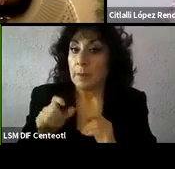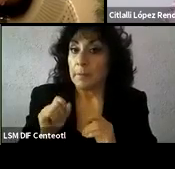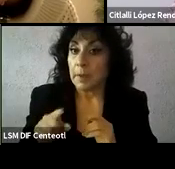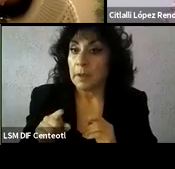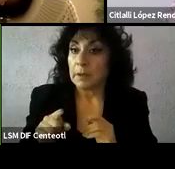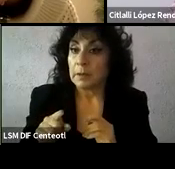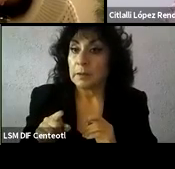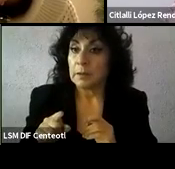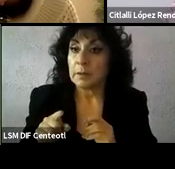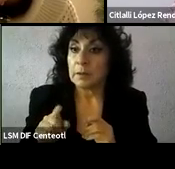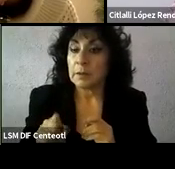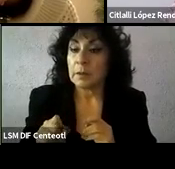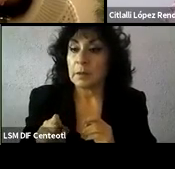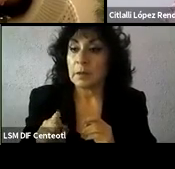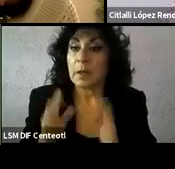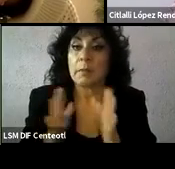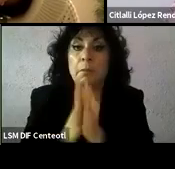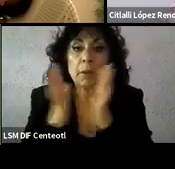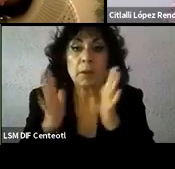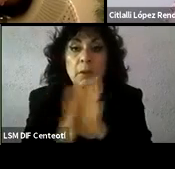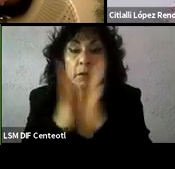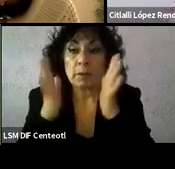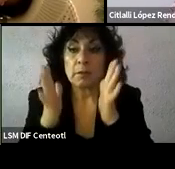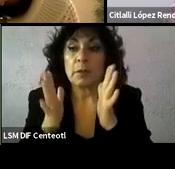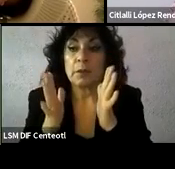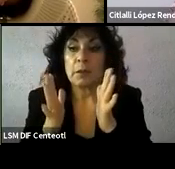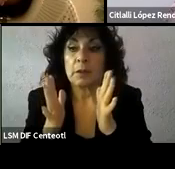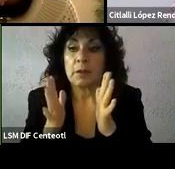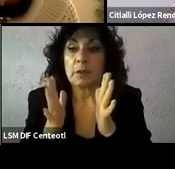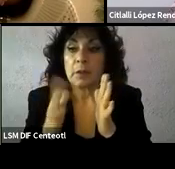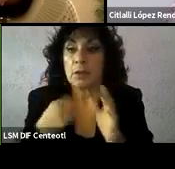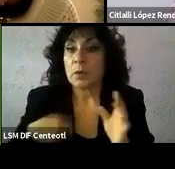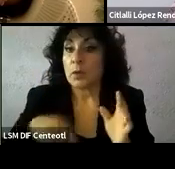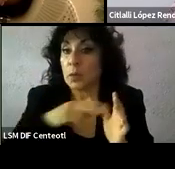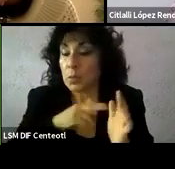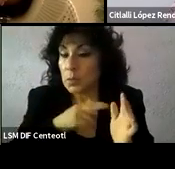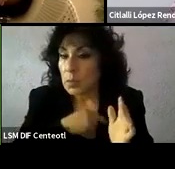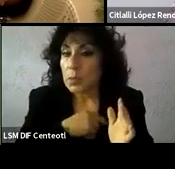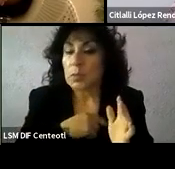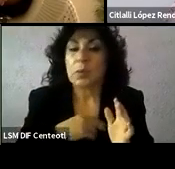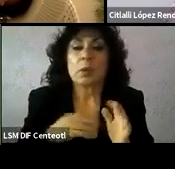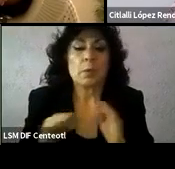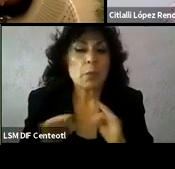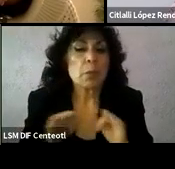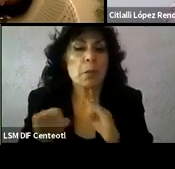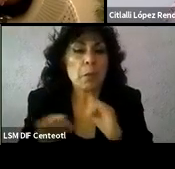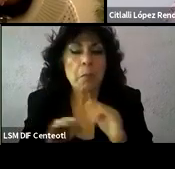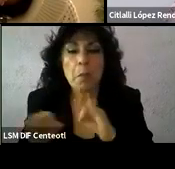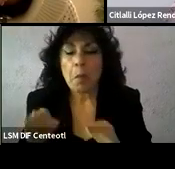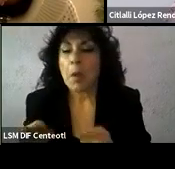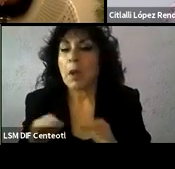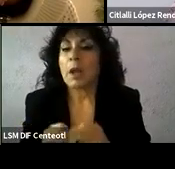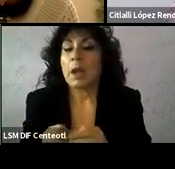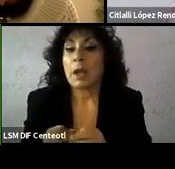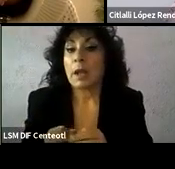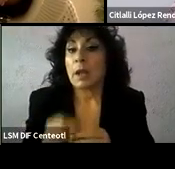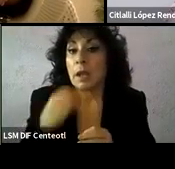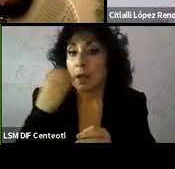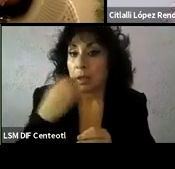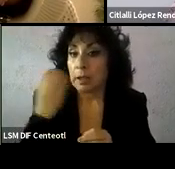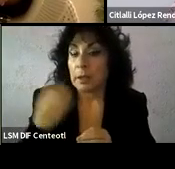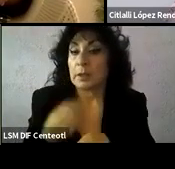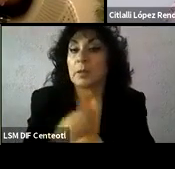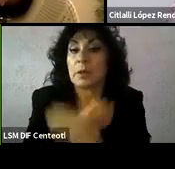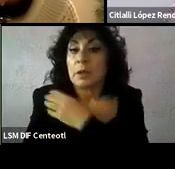que tiene una cuestión de la participación, por lo menos que nosotros hemos trabajado fundamentalmente en educación, en escuelas de educación básica.